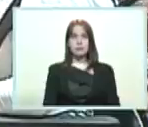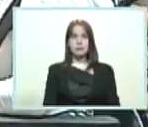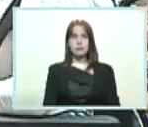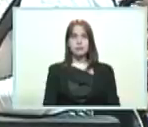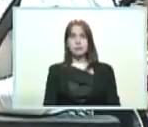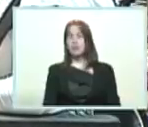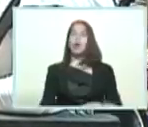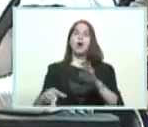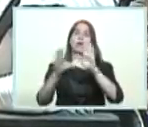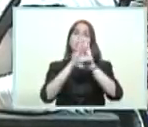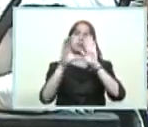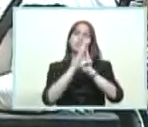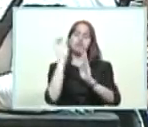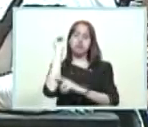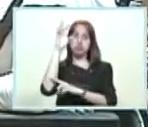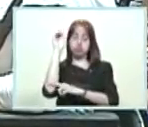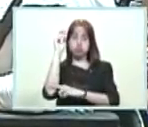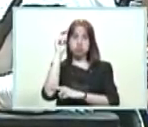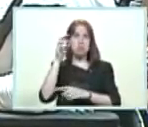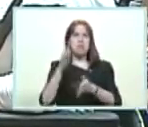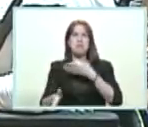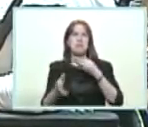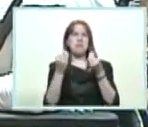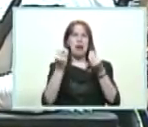Una constituyente para la paz,